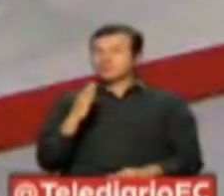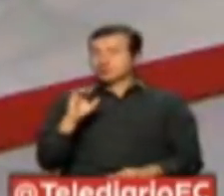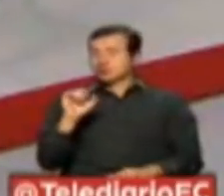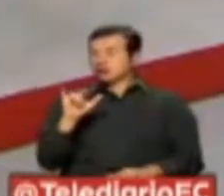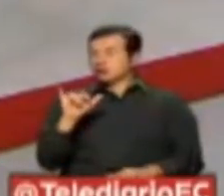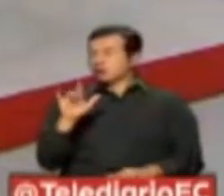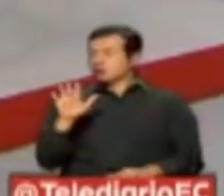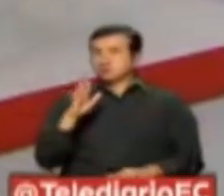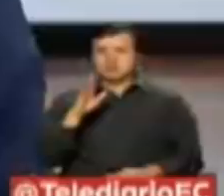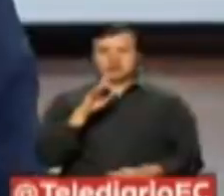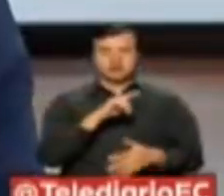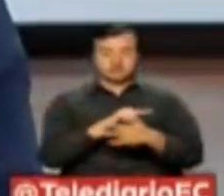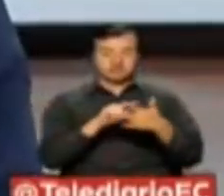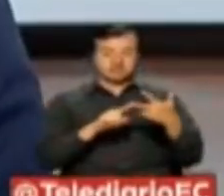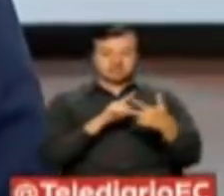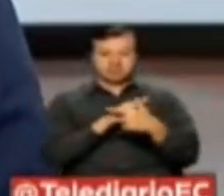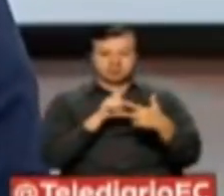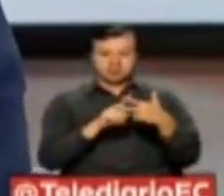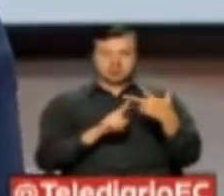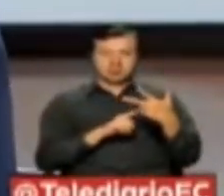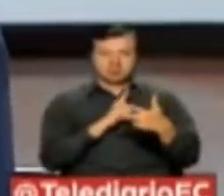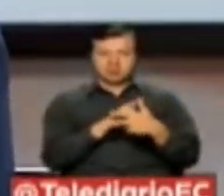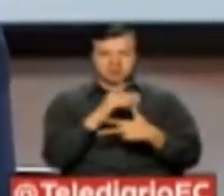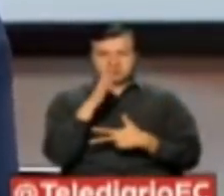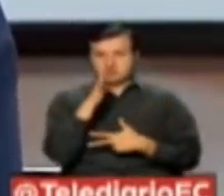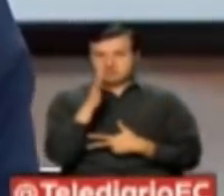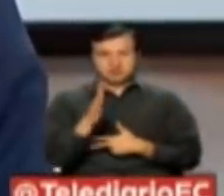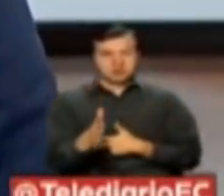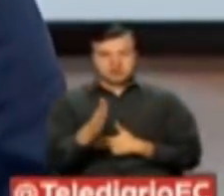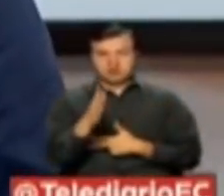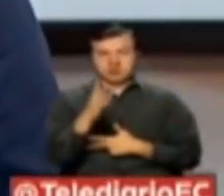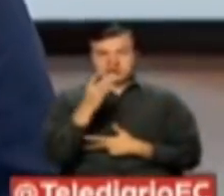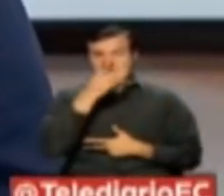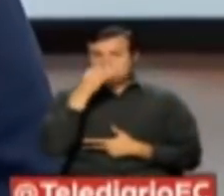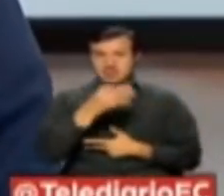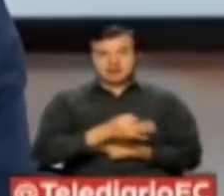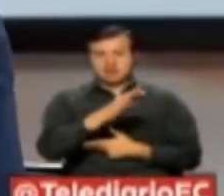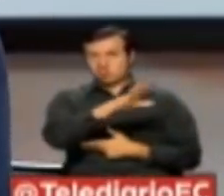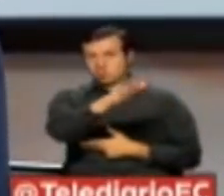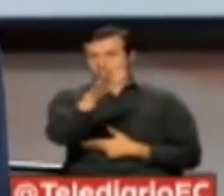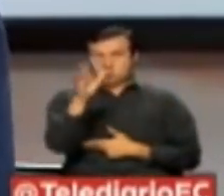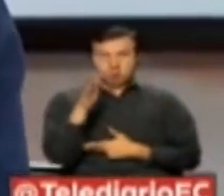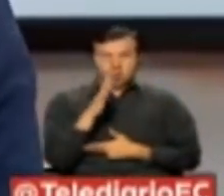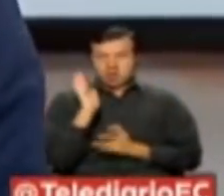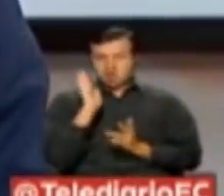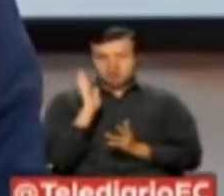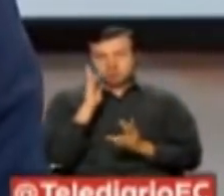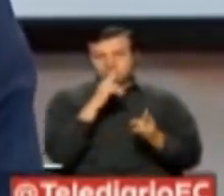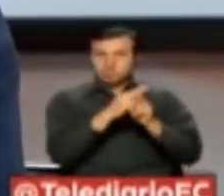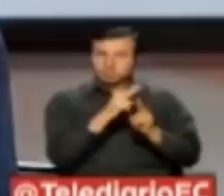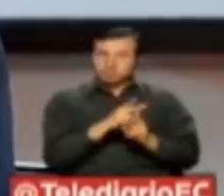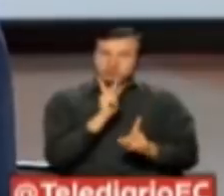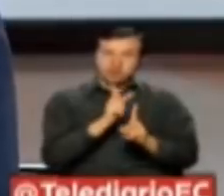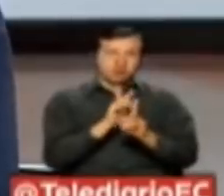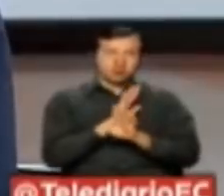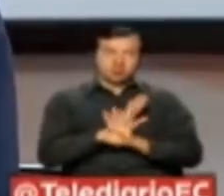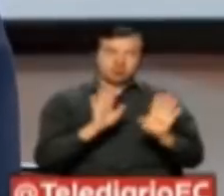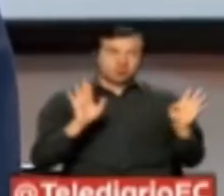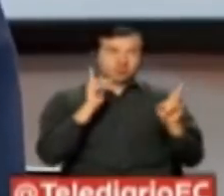eduardo nosotros hicimos tres simulaciones no existe un escenario real todavía todo es nombres que se